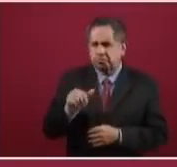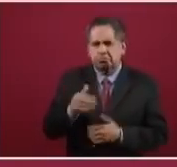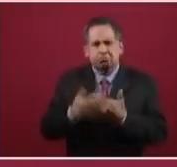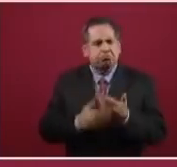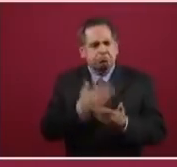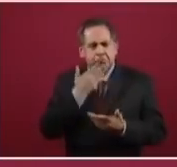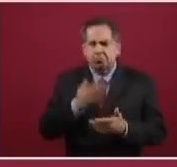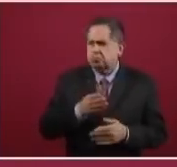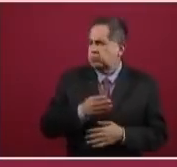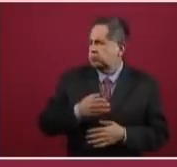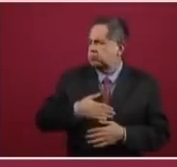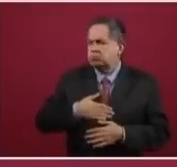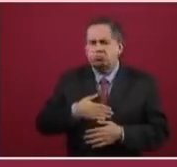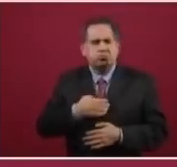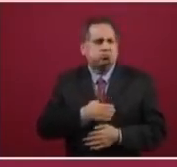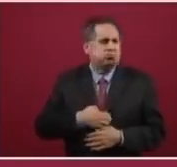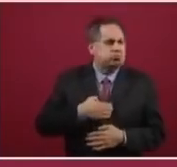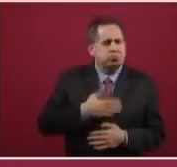buenas